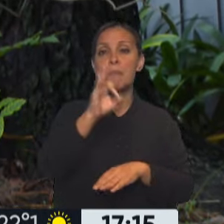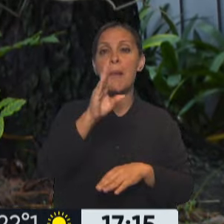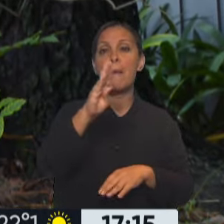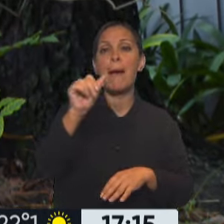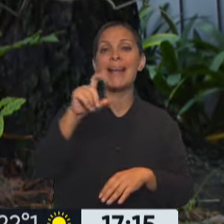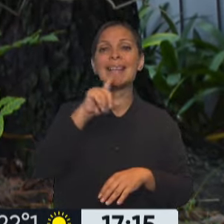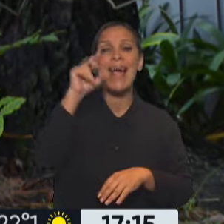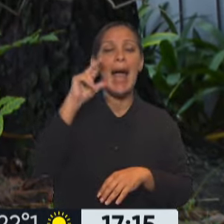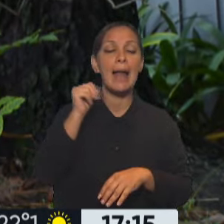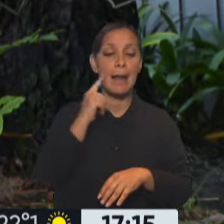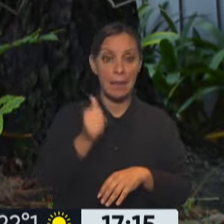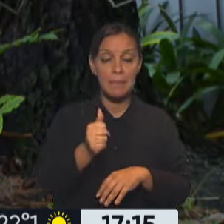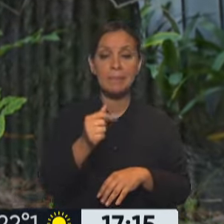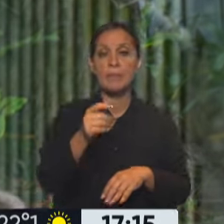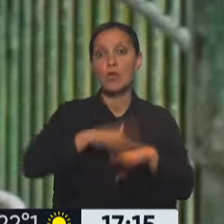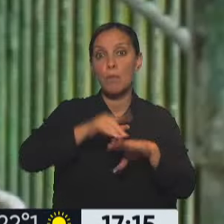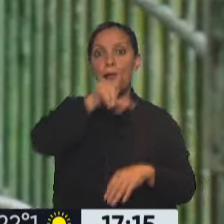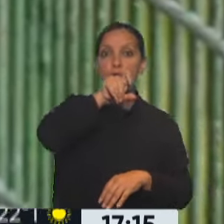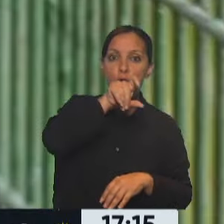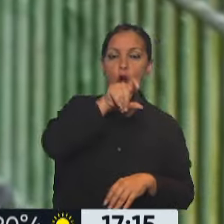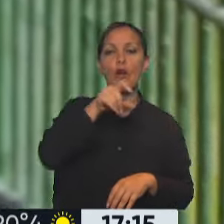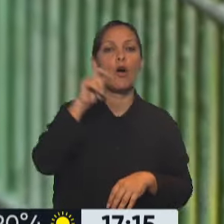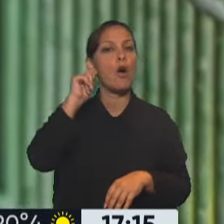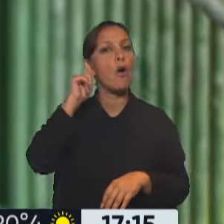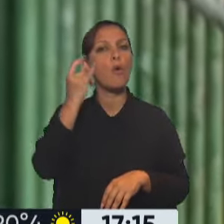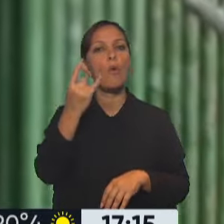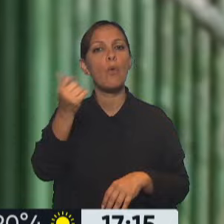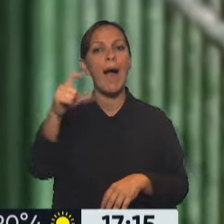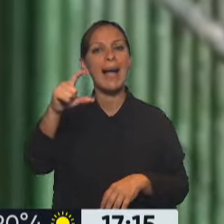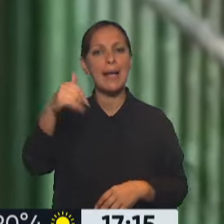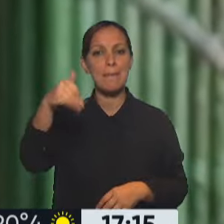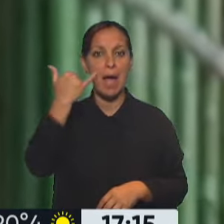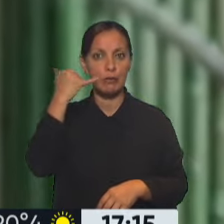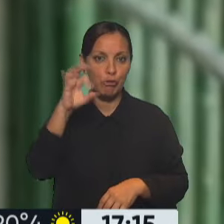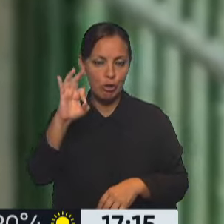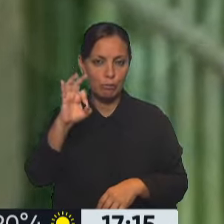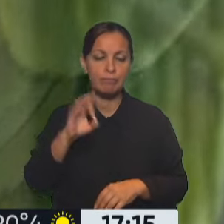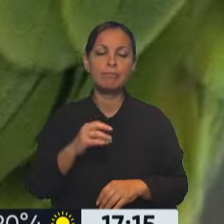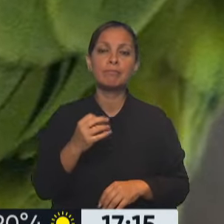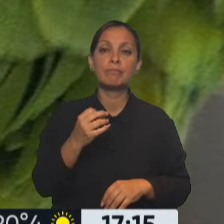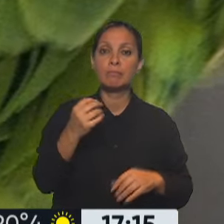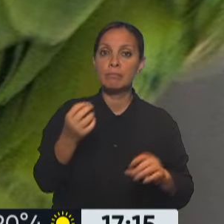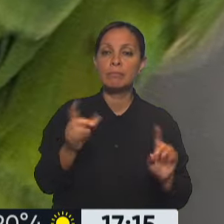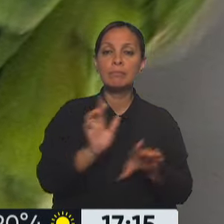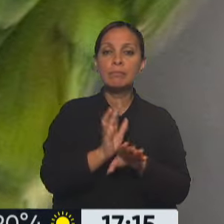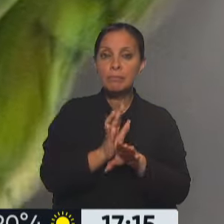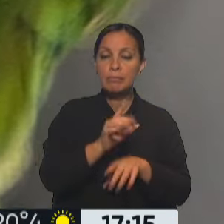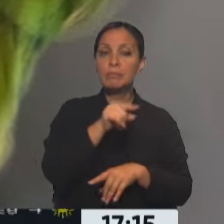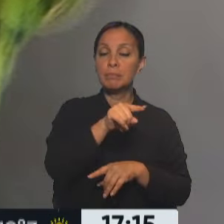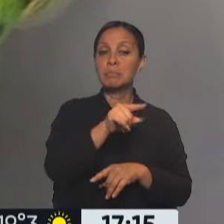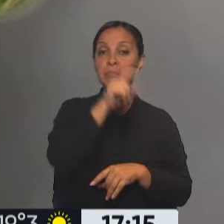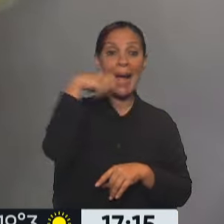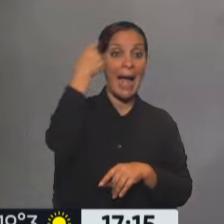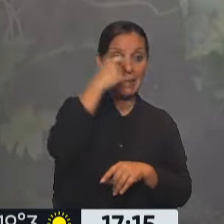aves psitácidas, como por ejemplo el loro, el guacamayo. Y produce en los seres humanos, zoonótica quiere decir que se transmite